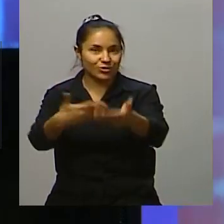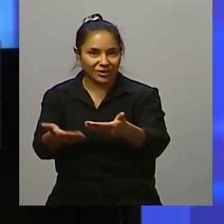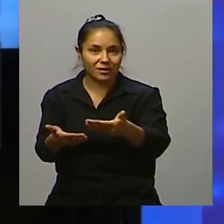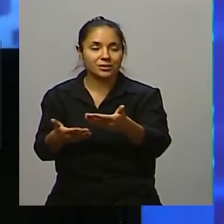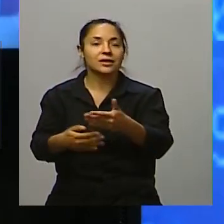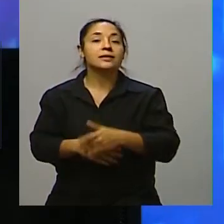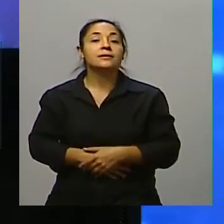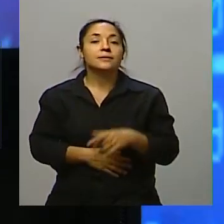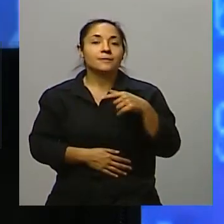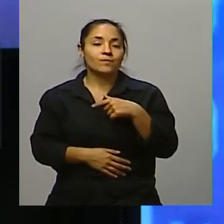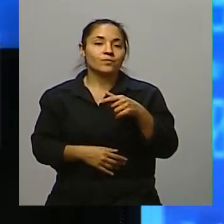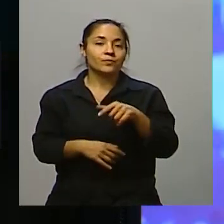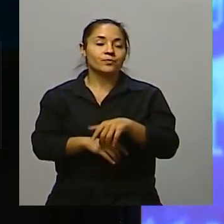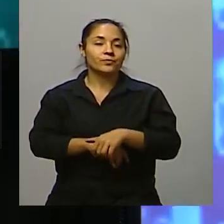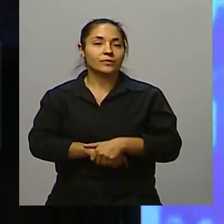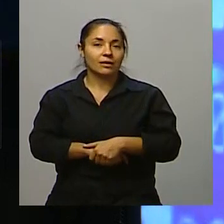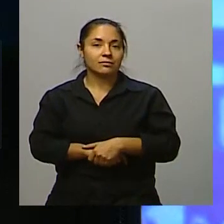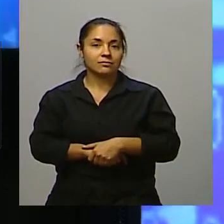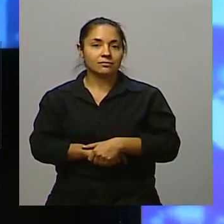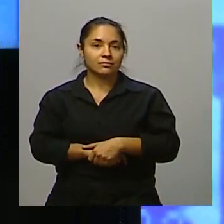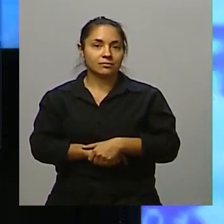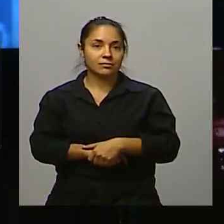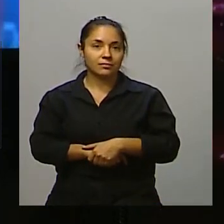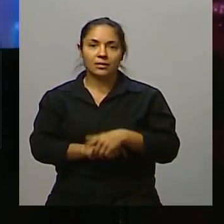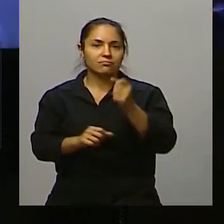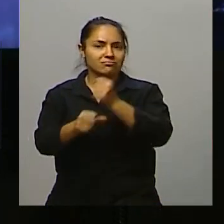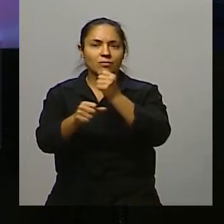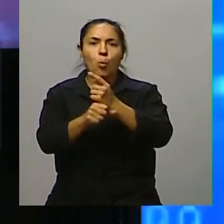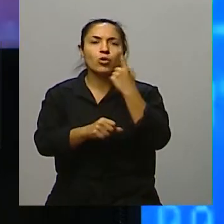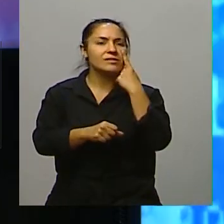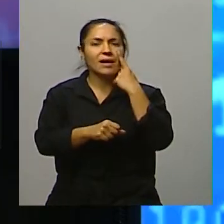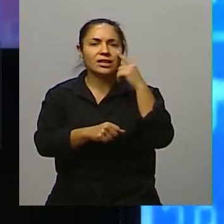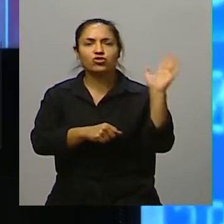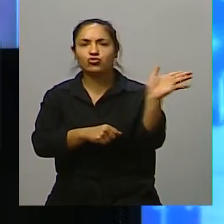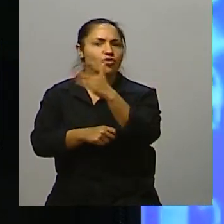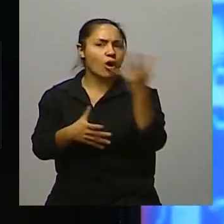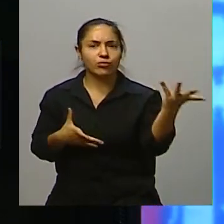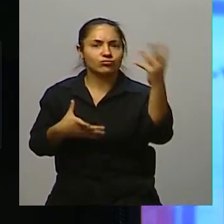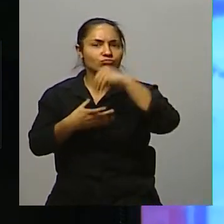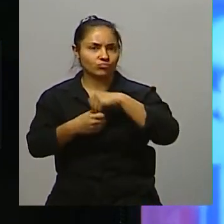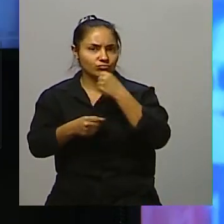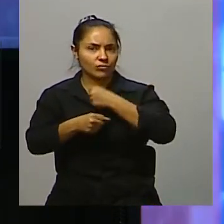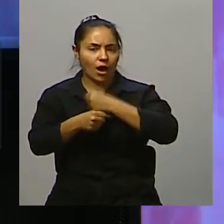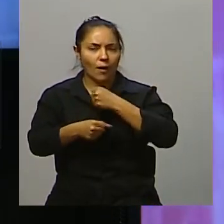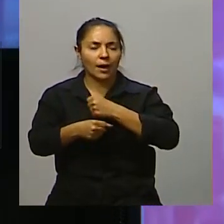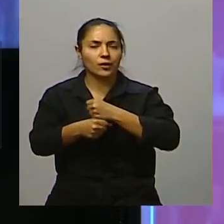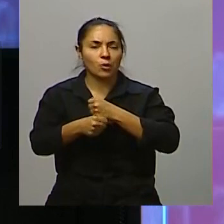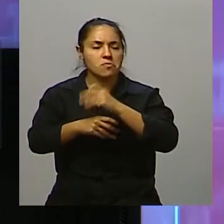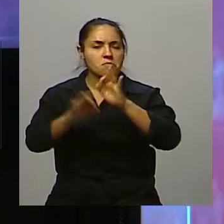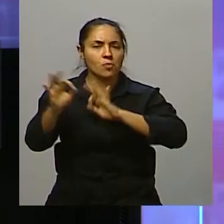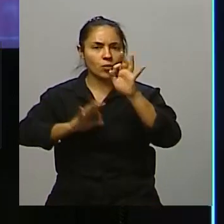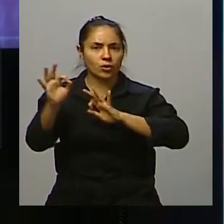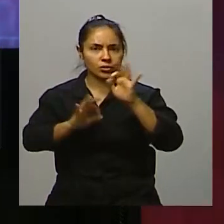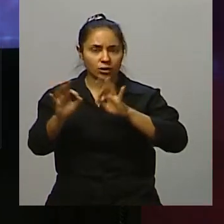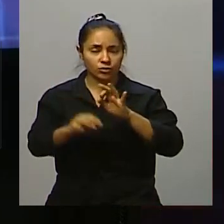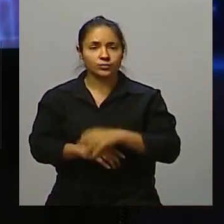decreto 333. Trabajamos con todos los municipios, han estado todos involucrados en este proyecto y